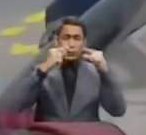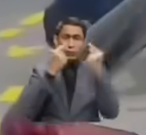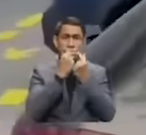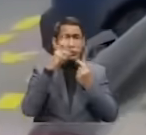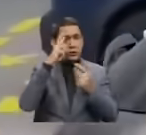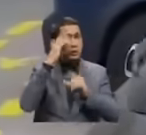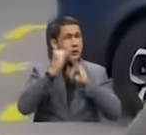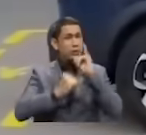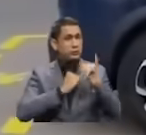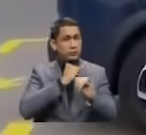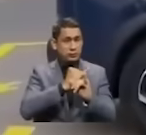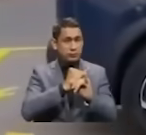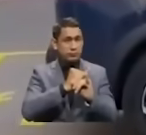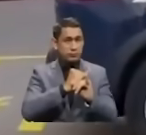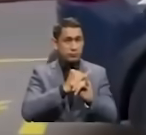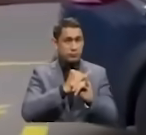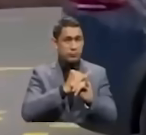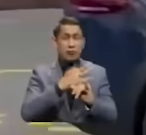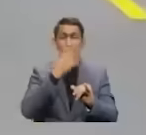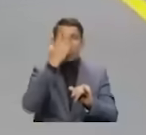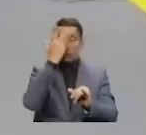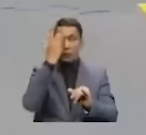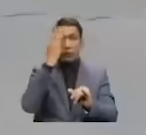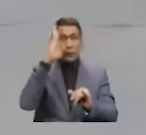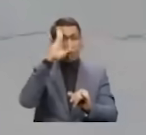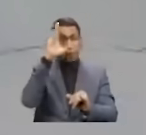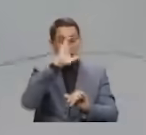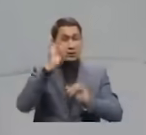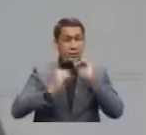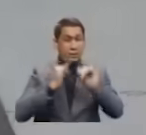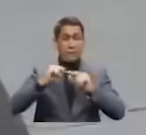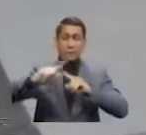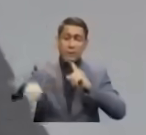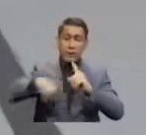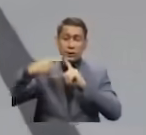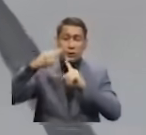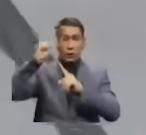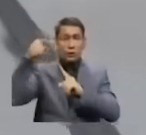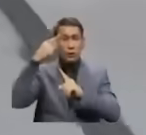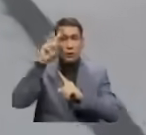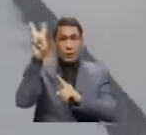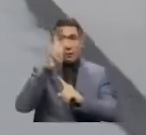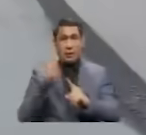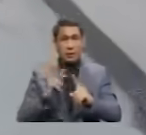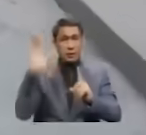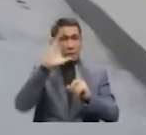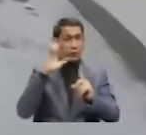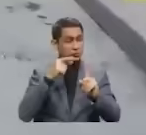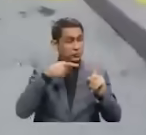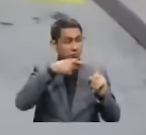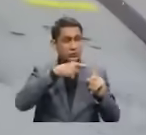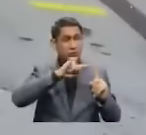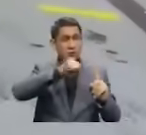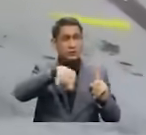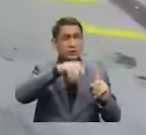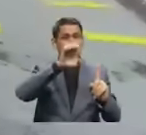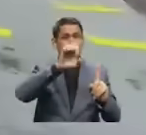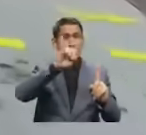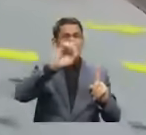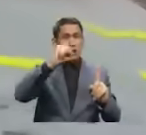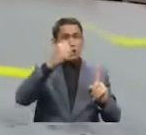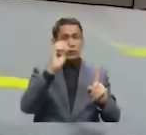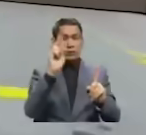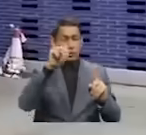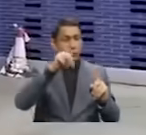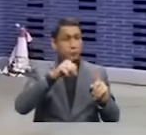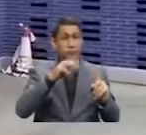de detención internacional emitida por Venezuela. El sujeto, identificado como Jason Robert Guerrero, era buscado por